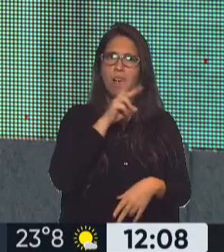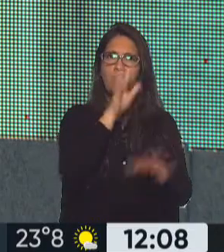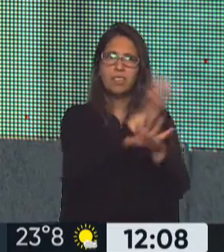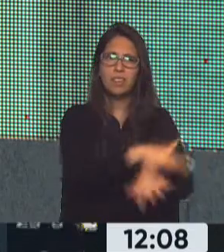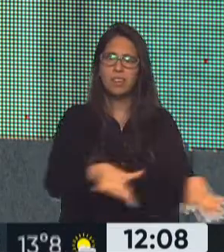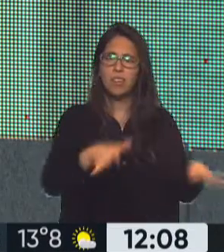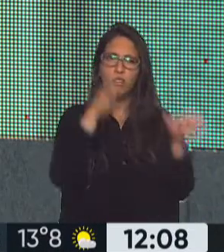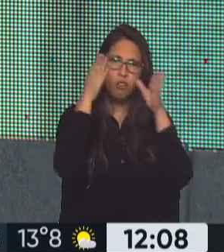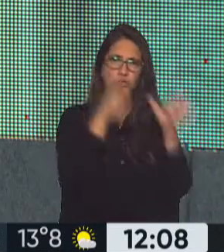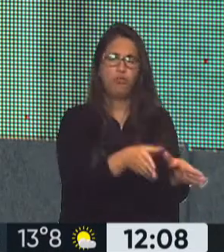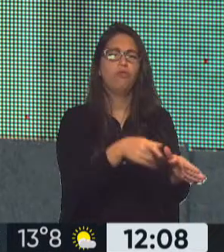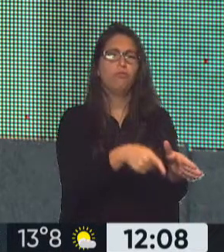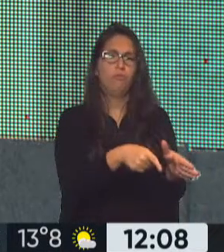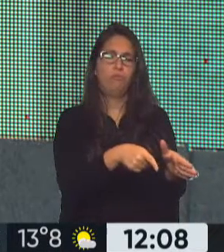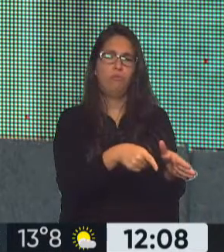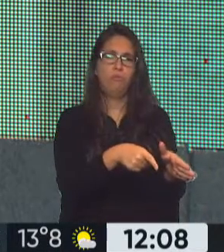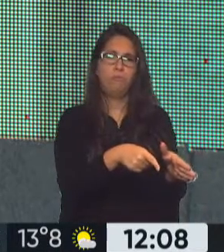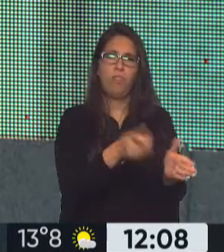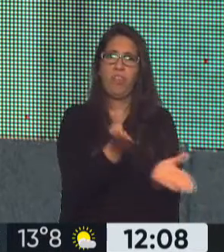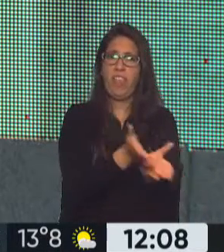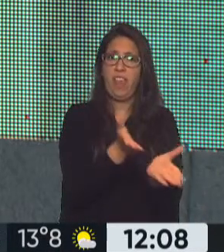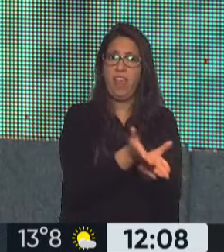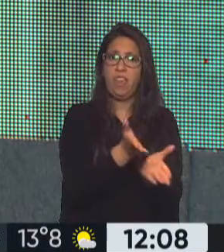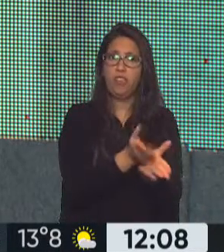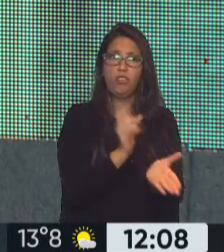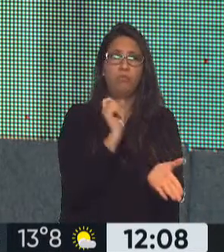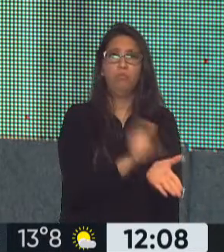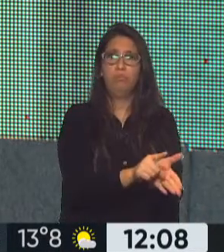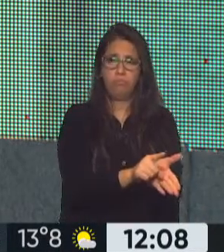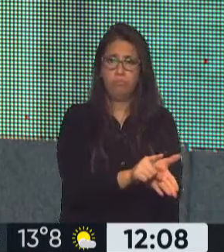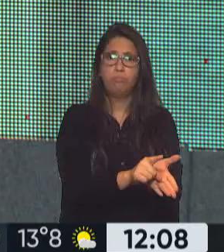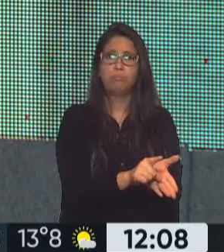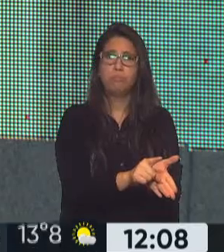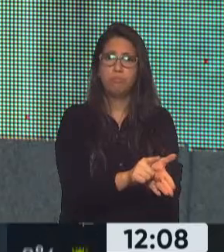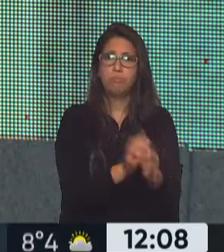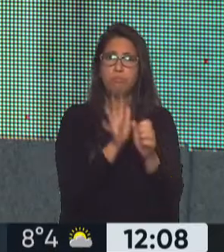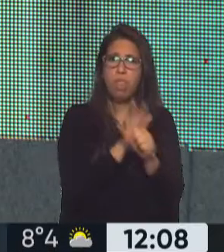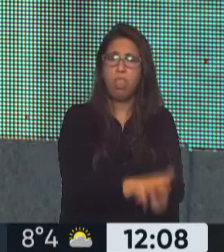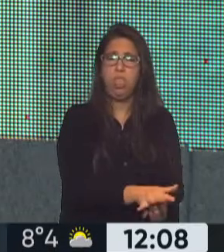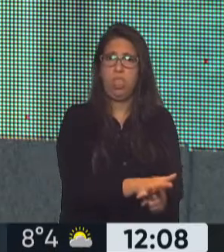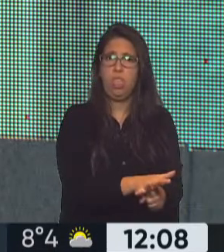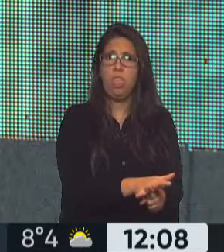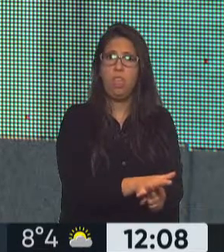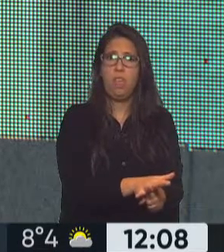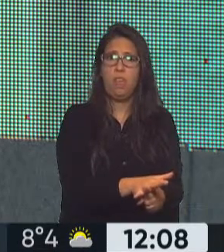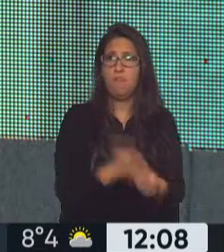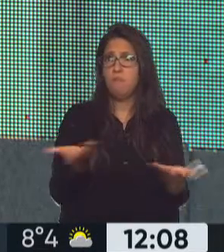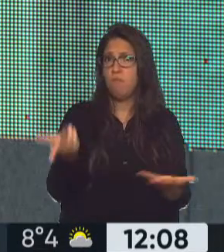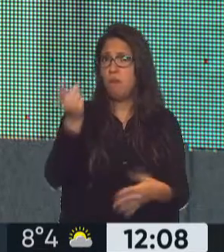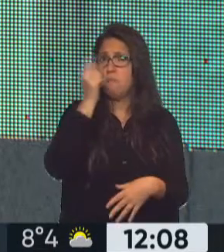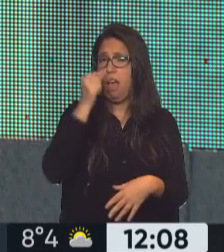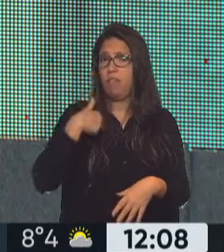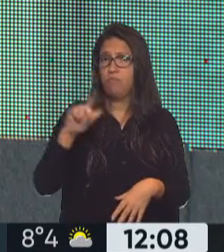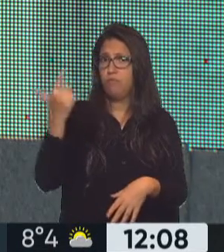chicos que, bueno, no ven sus derechos o ven, por el contrario, sus derechos vulnerados a raíz de la ausencia muchas veces